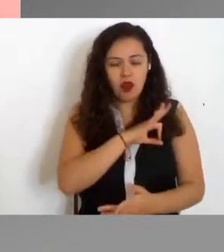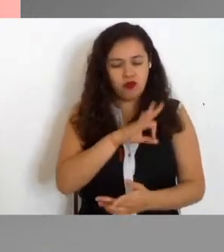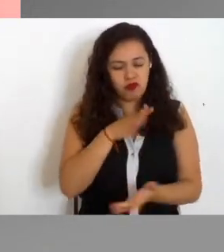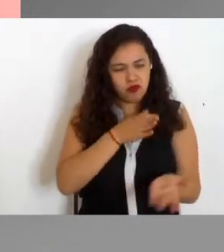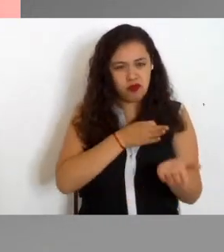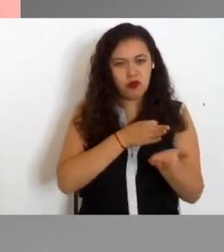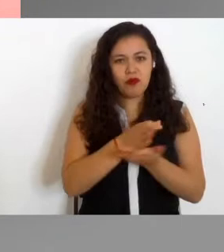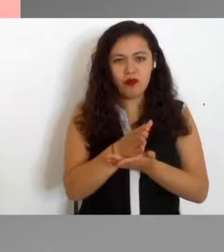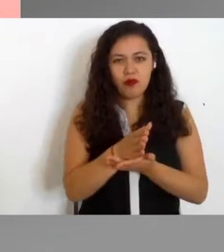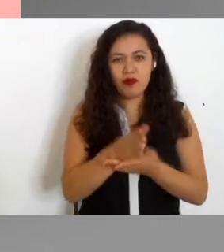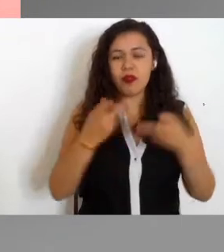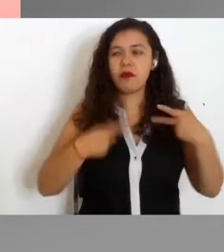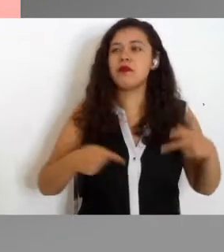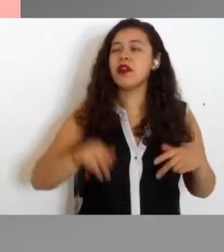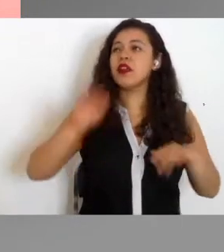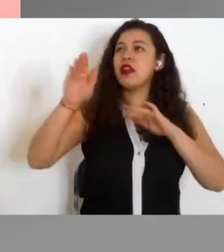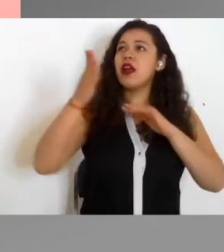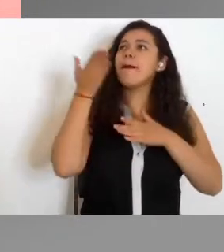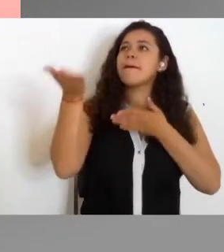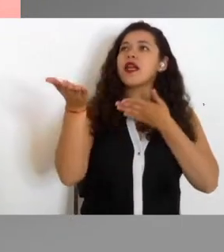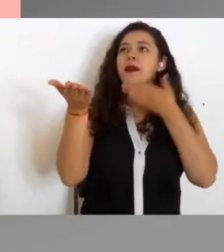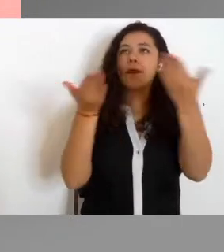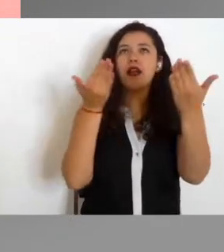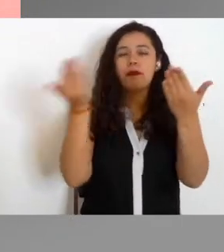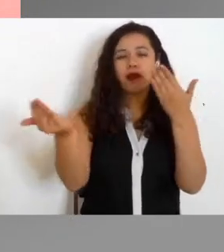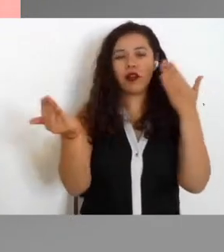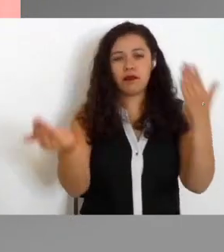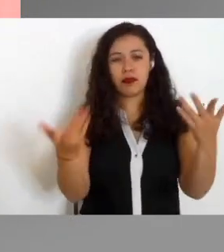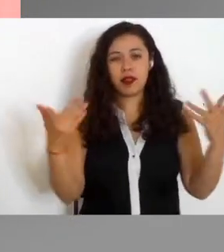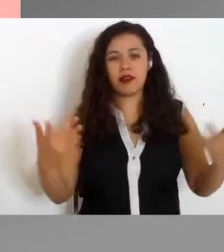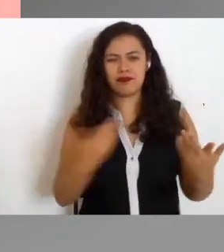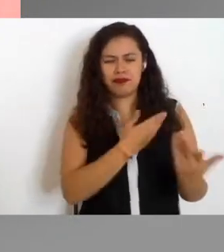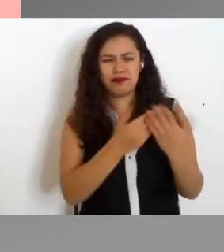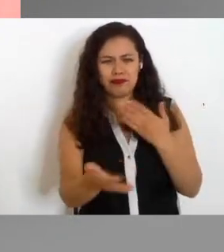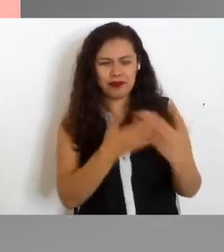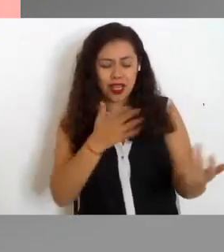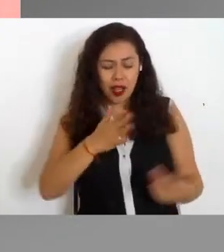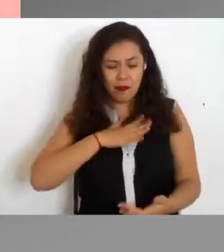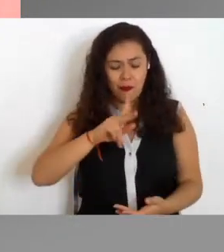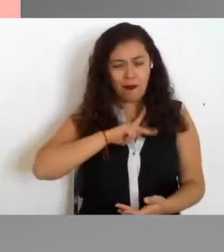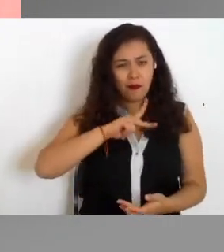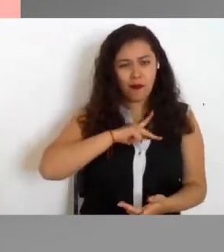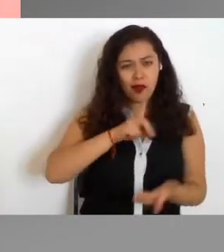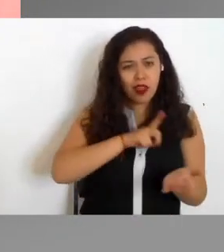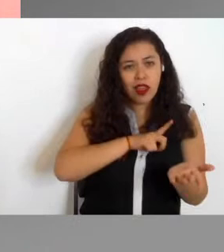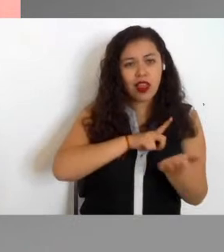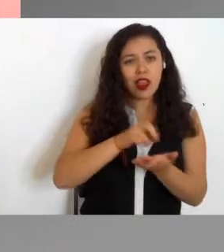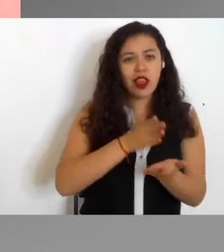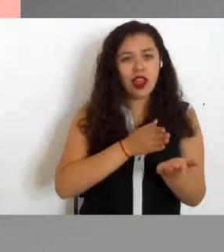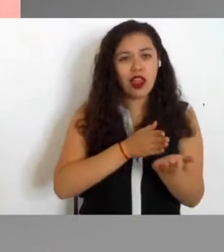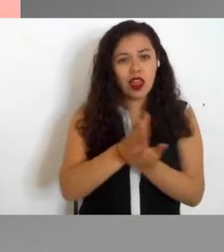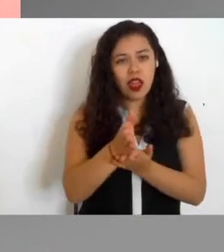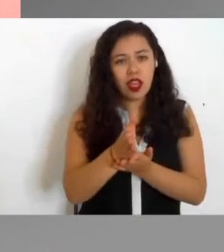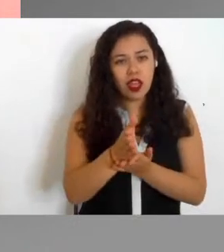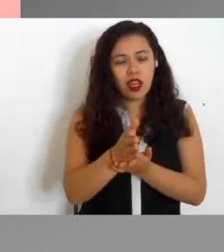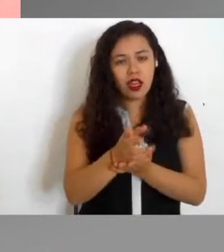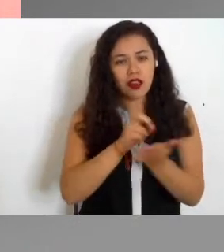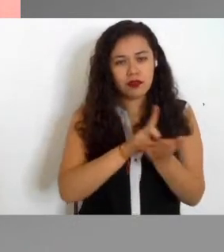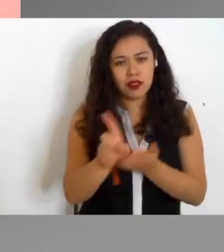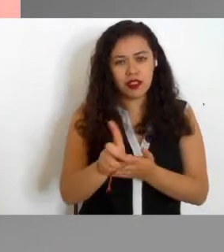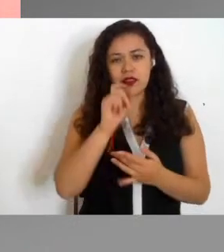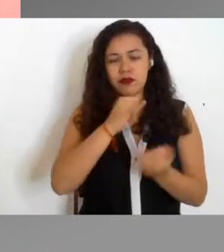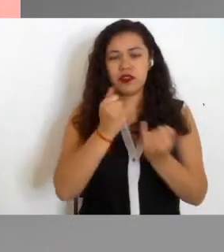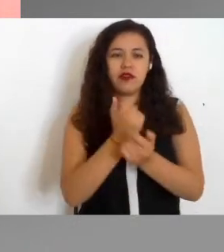personas quienes exijan hoy en día las acciones, los derechos que les corresponden, y también pues agradecer de parte del Libre Acceso